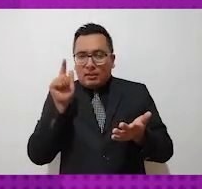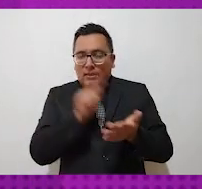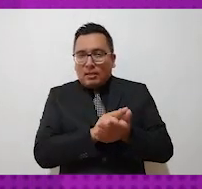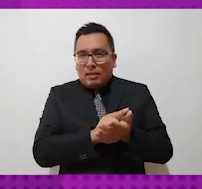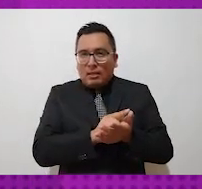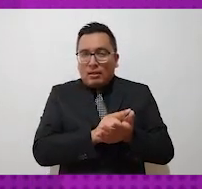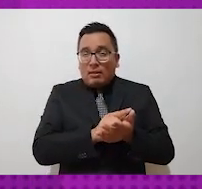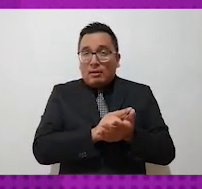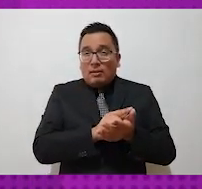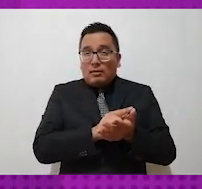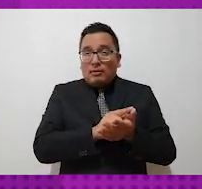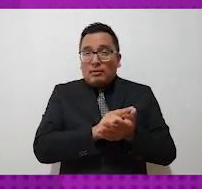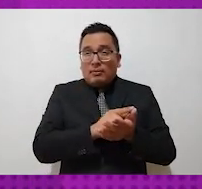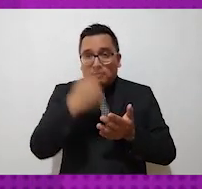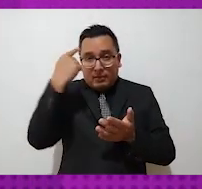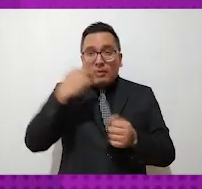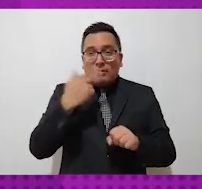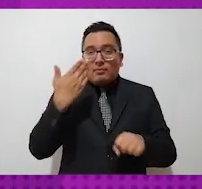General de